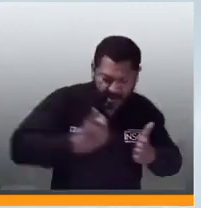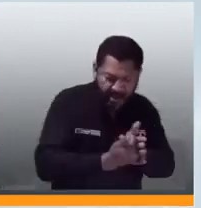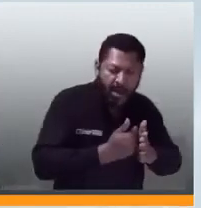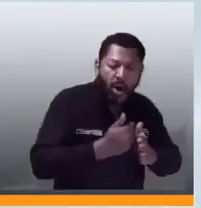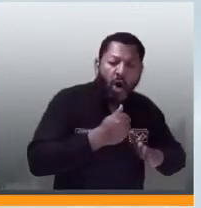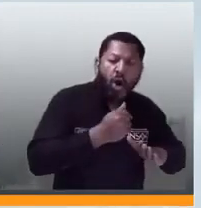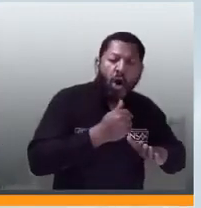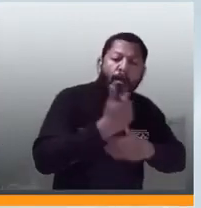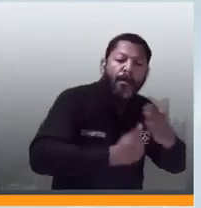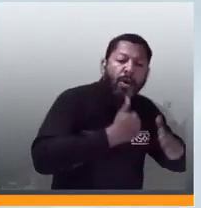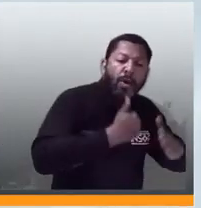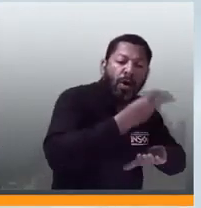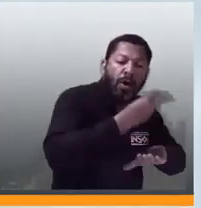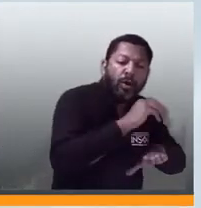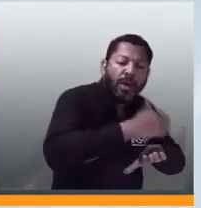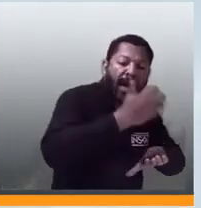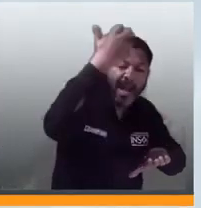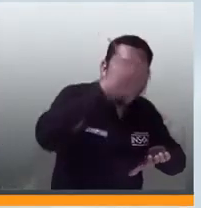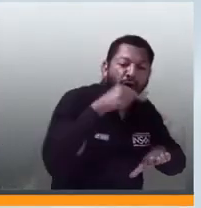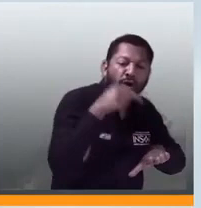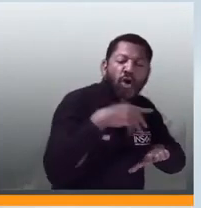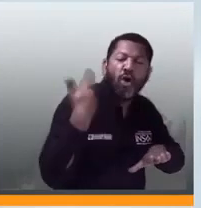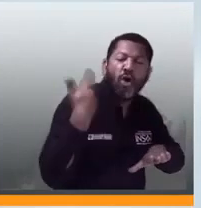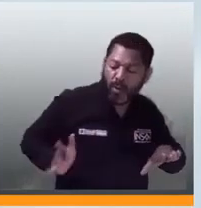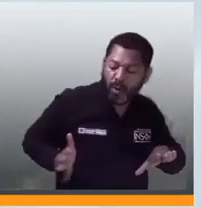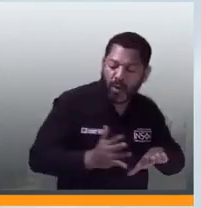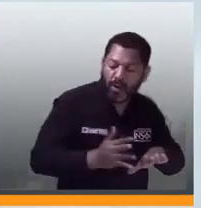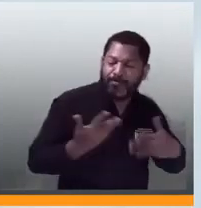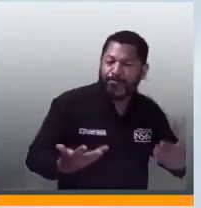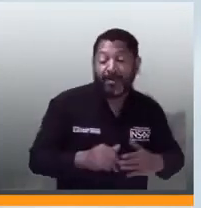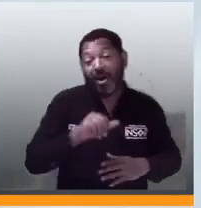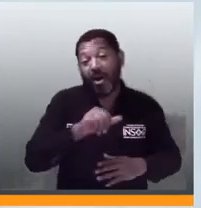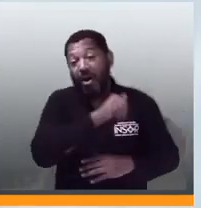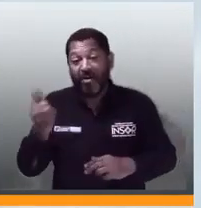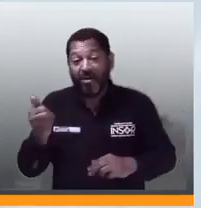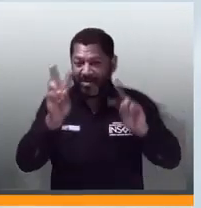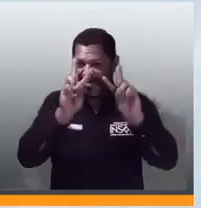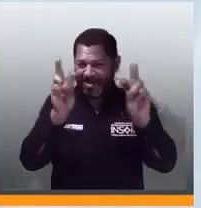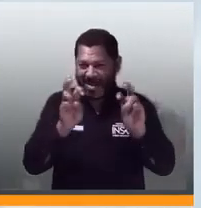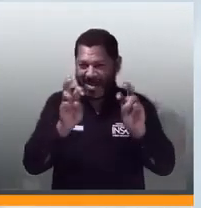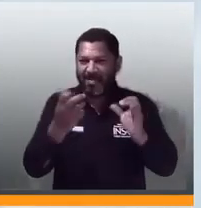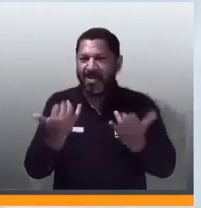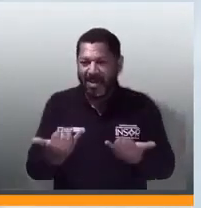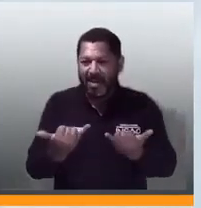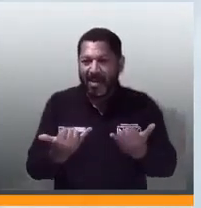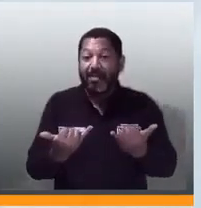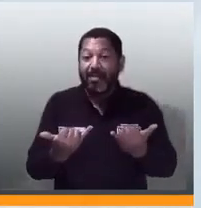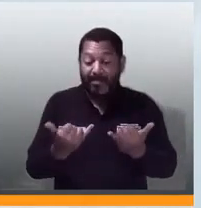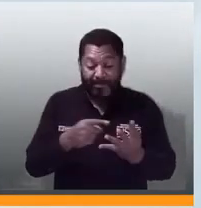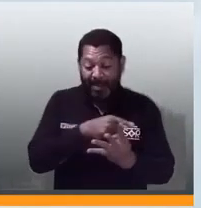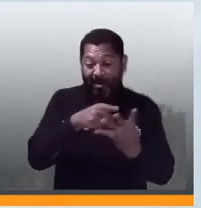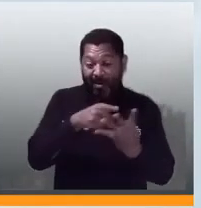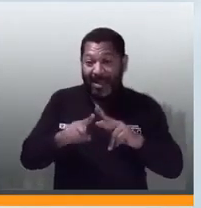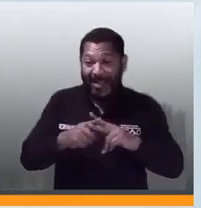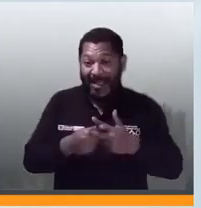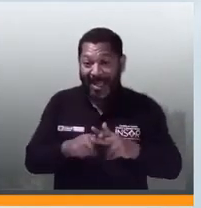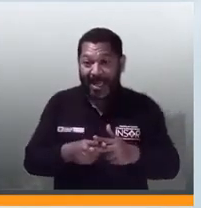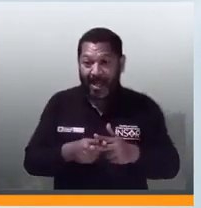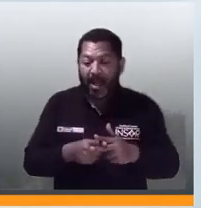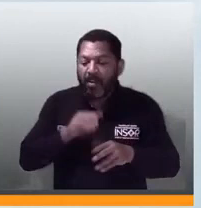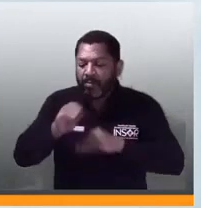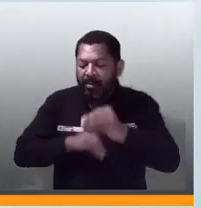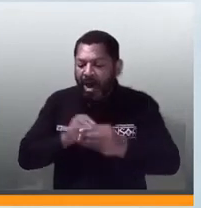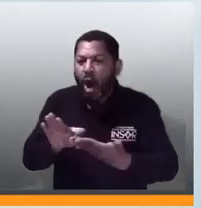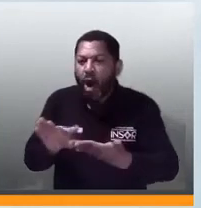resultados de aprendizaje. Y tuvimos otros temas y otros, y finalmente tuvimos cuatro talleres sobre diseño de cursos